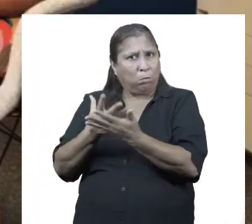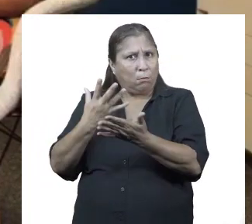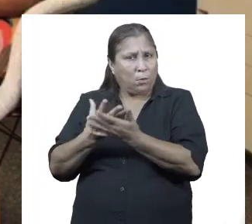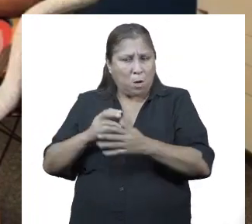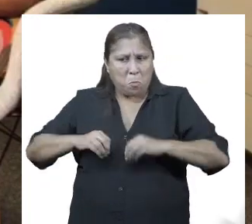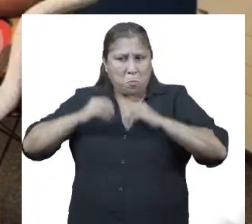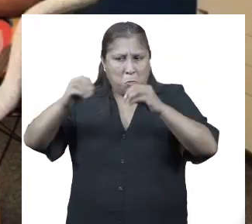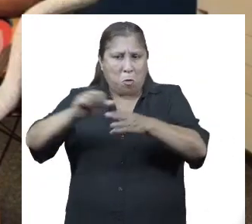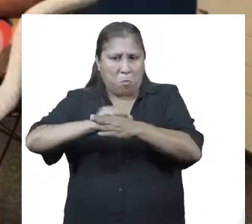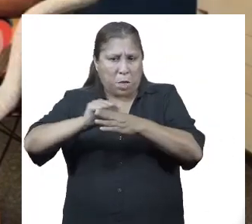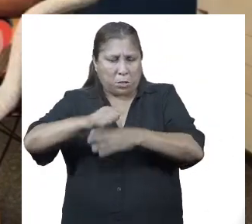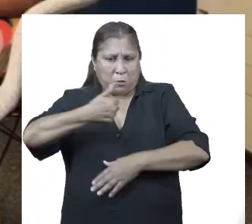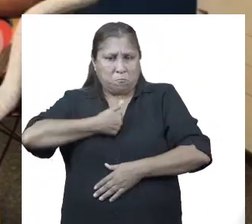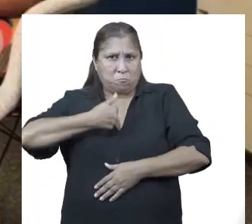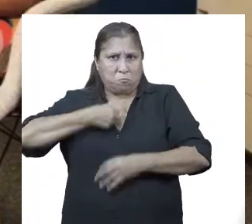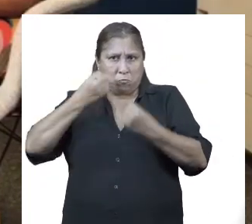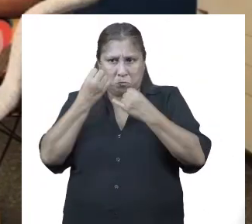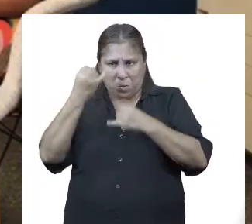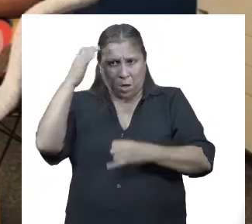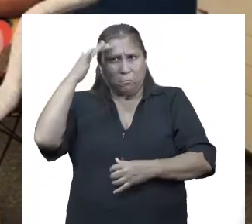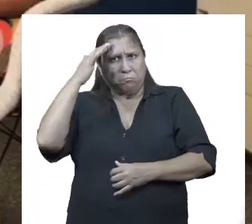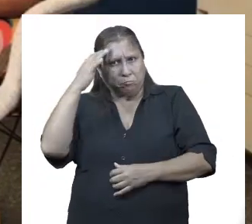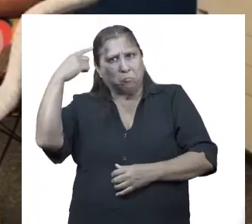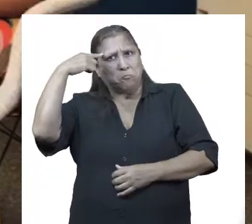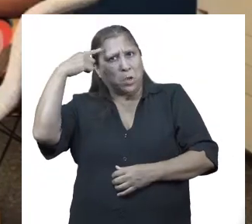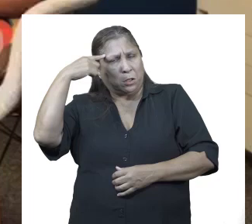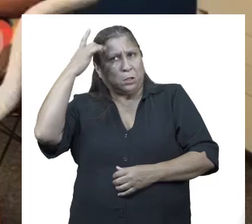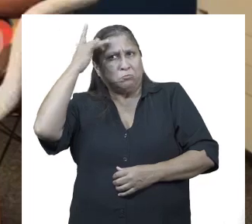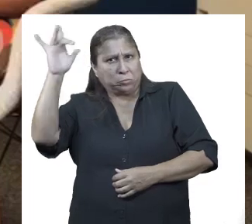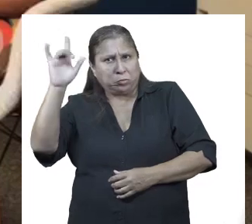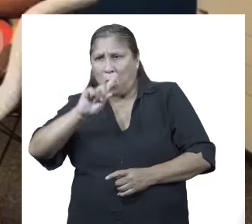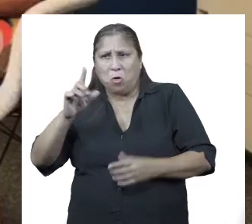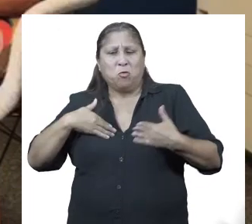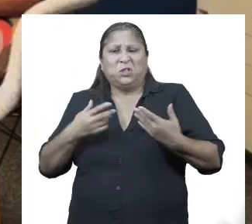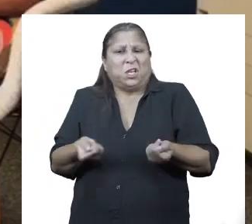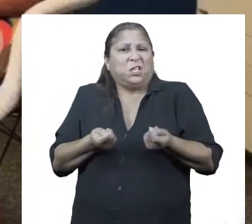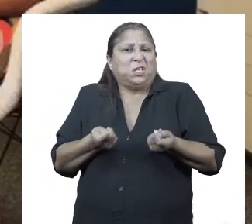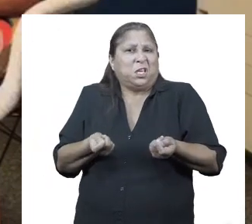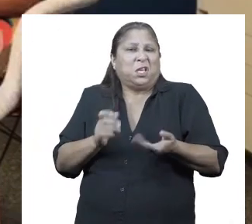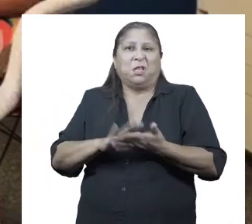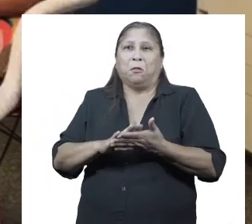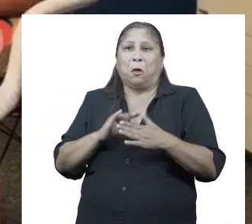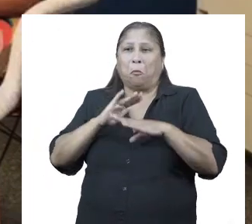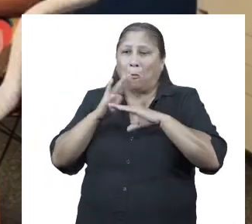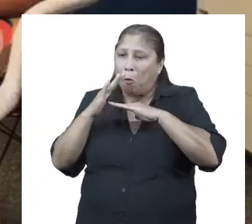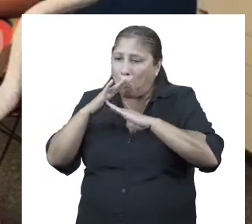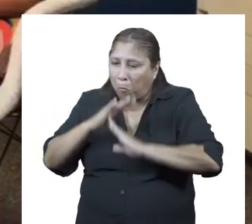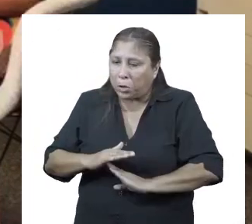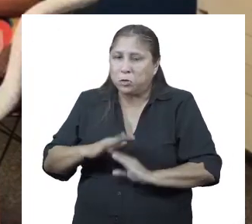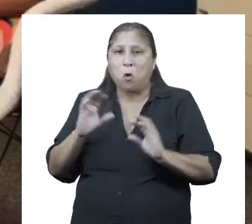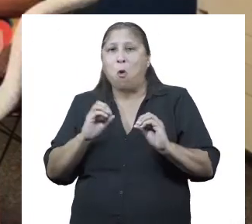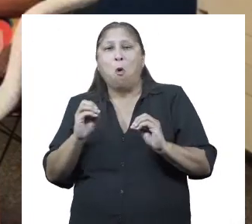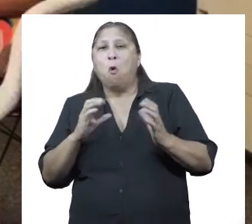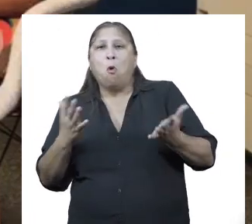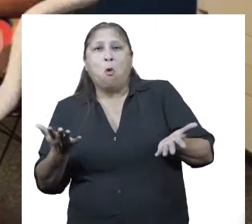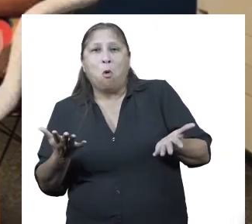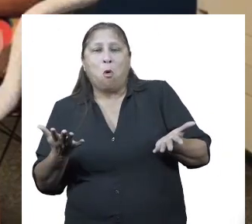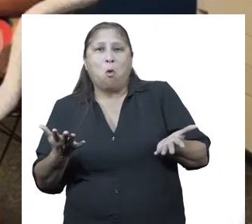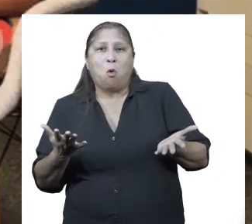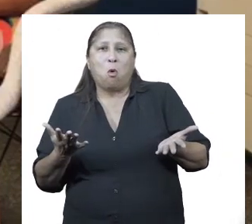de ejercicio de plenas facultades mentales. Ella no está condicionada a una situación de presión, no está condicionada a una